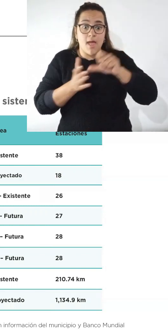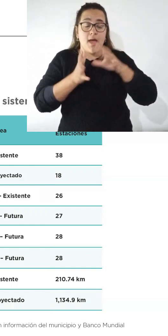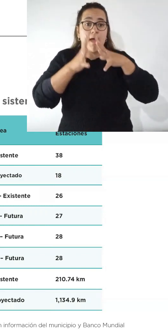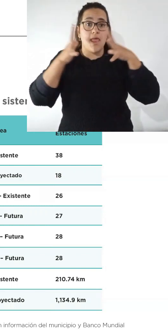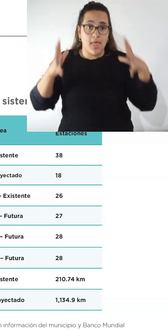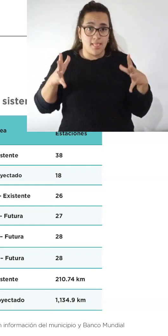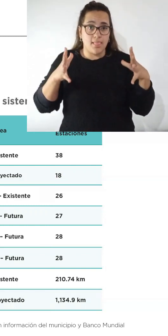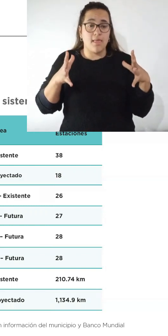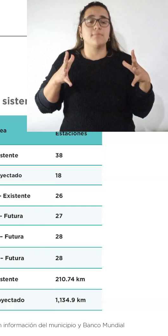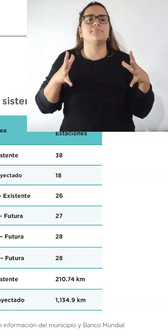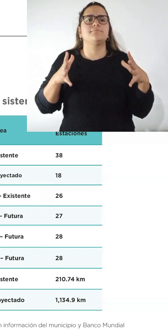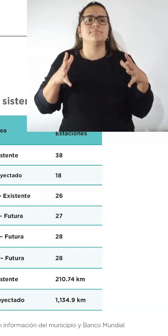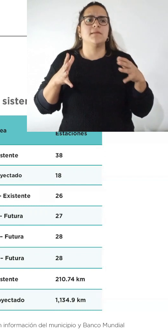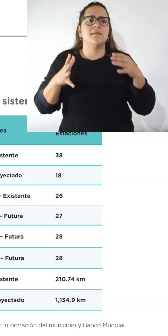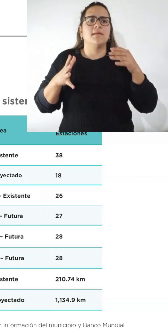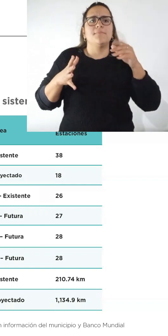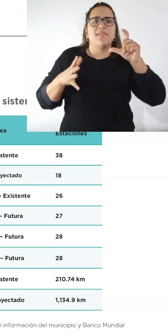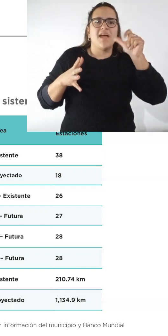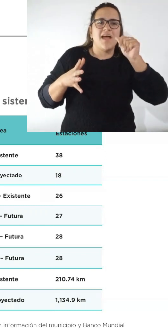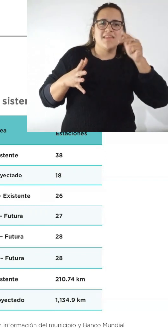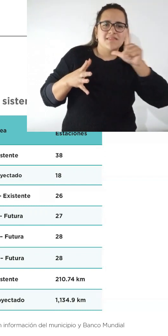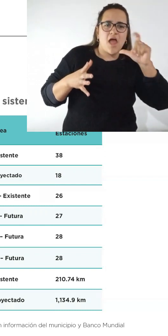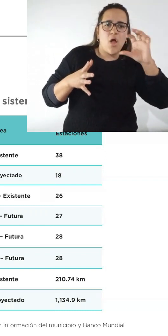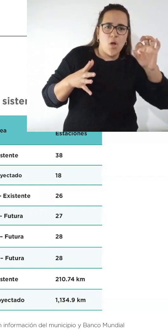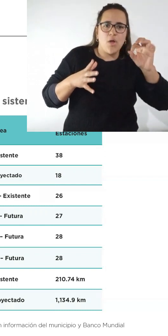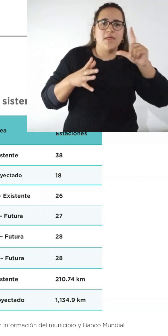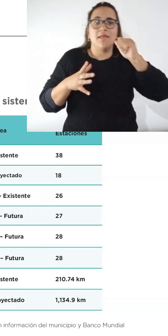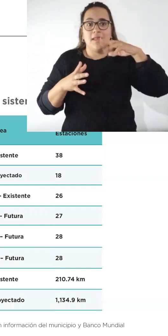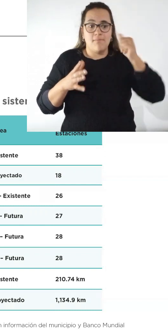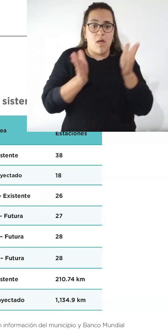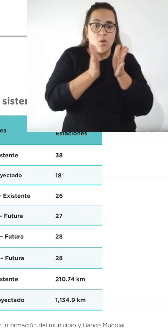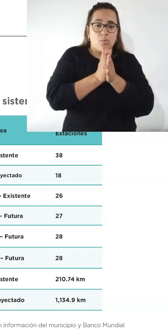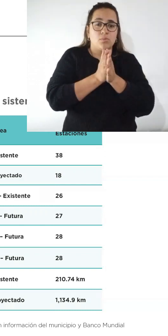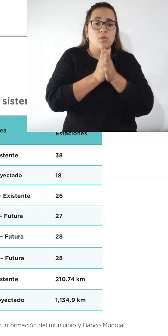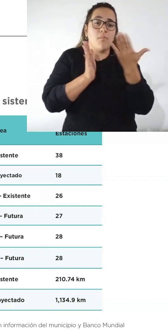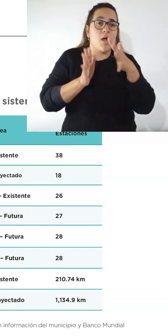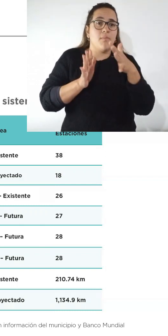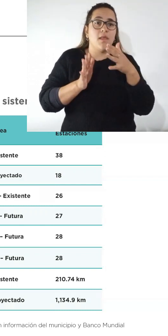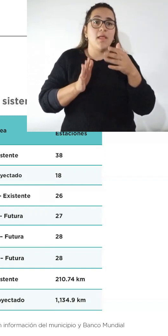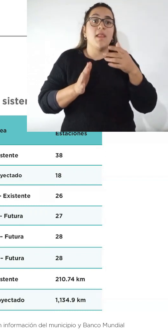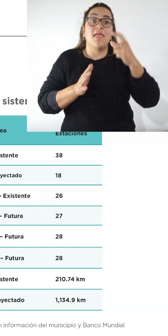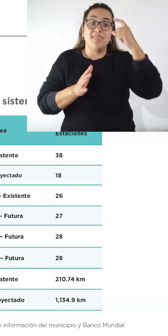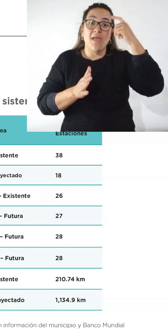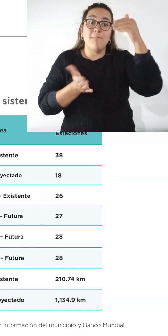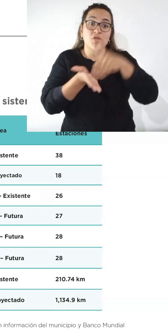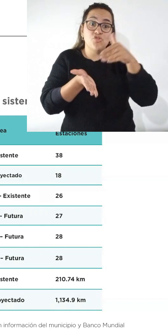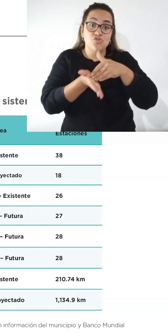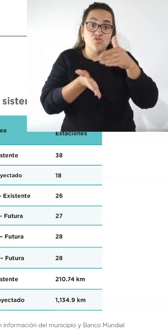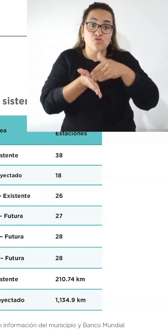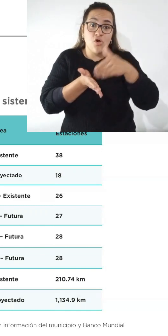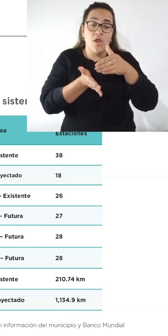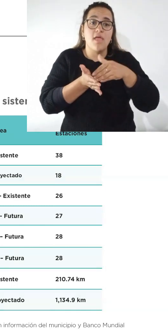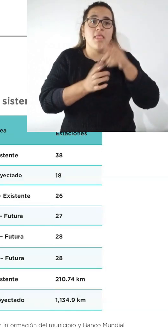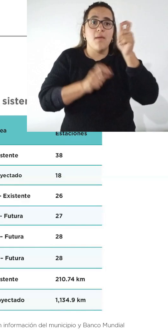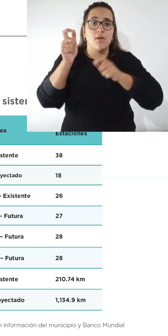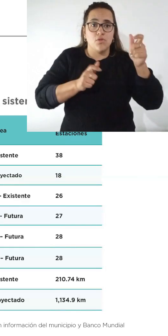Lima Metropolitana, que son Callao y Lima juntos, tienen aproximadamente 10 millones de